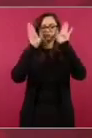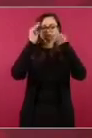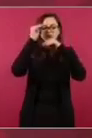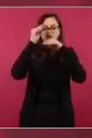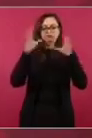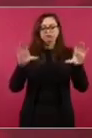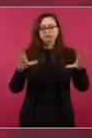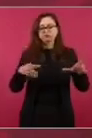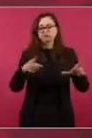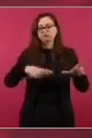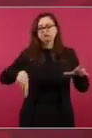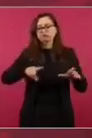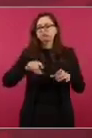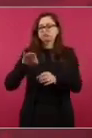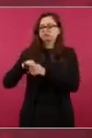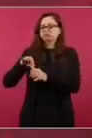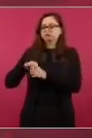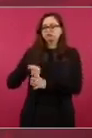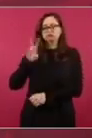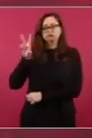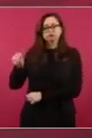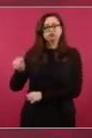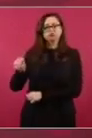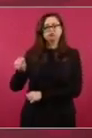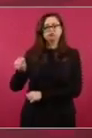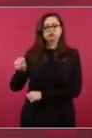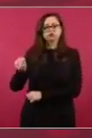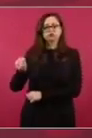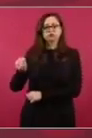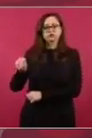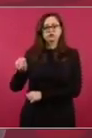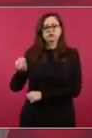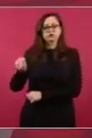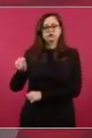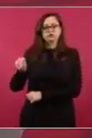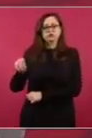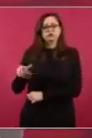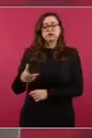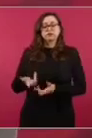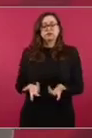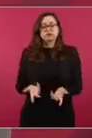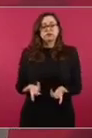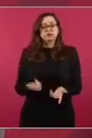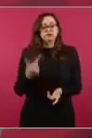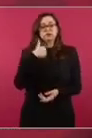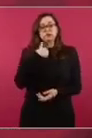lo que yo considero